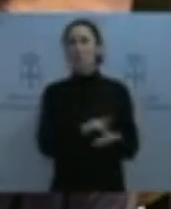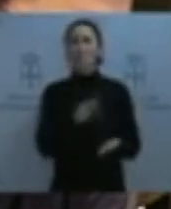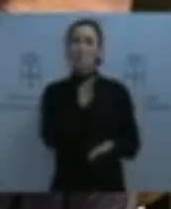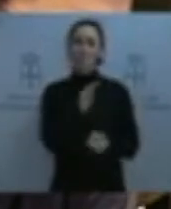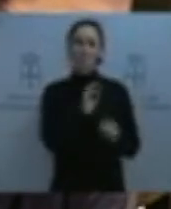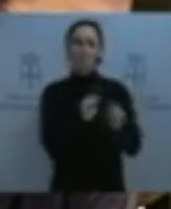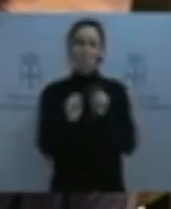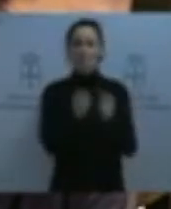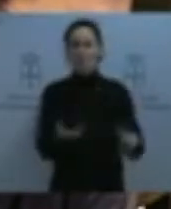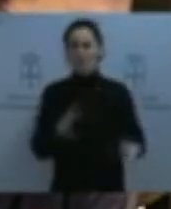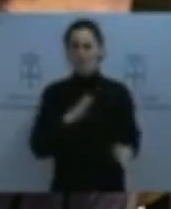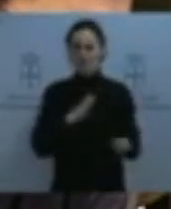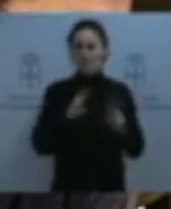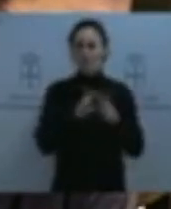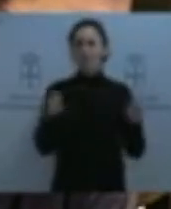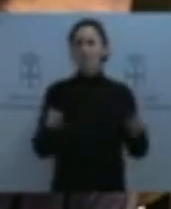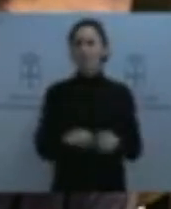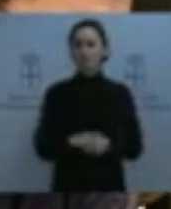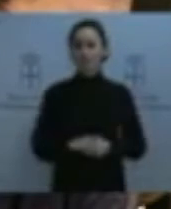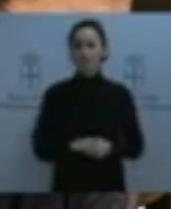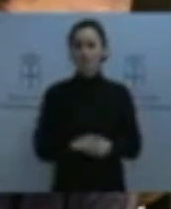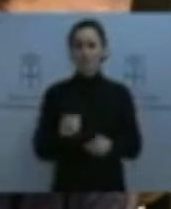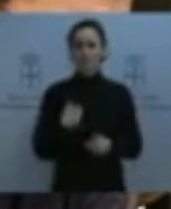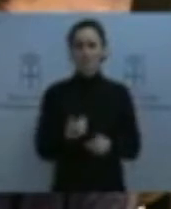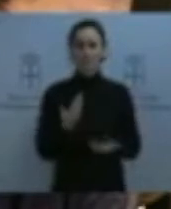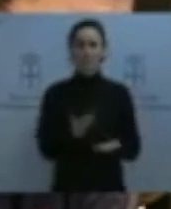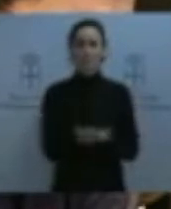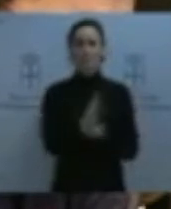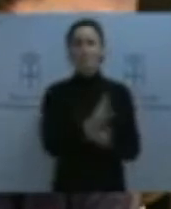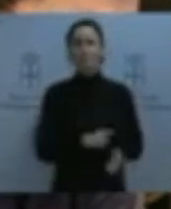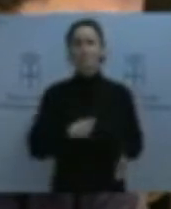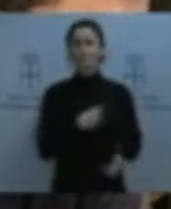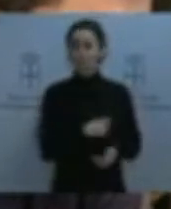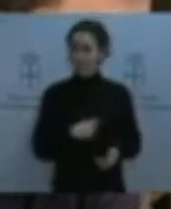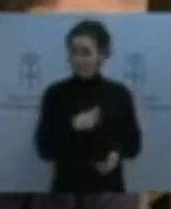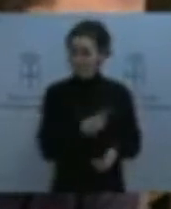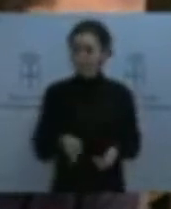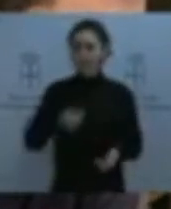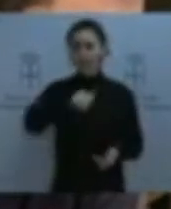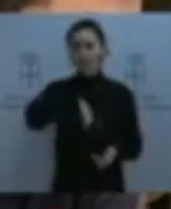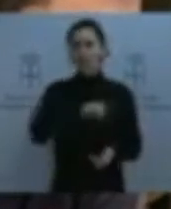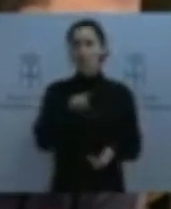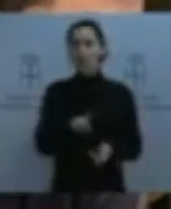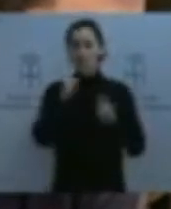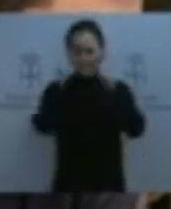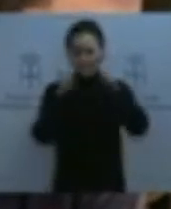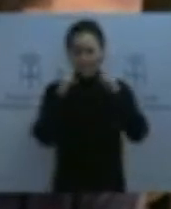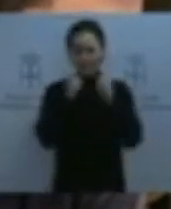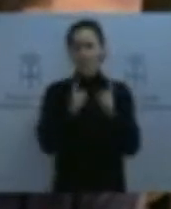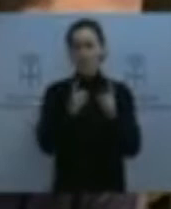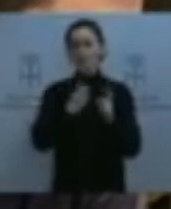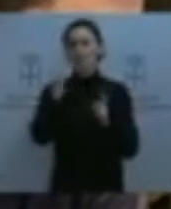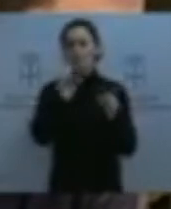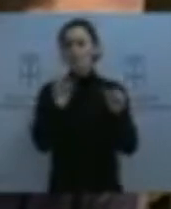esta pregunta. Hay una cuestión que le planteé en una comisión que hemos también intentado averiguar por otros